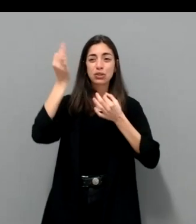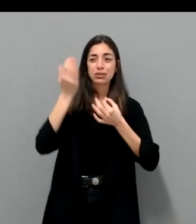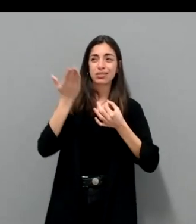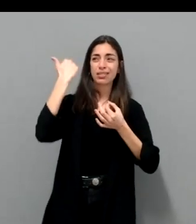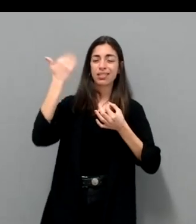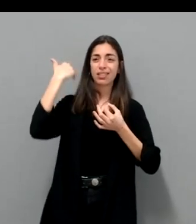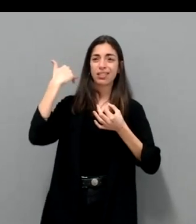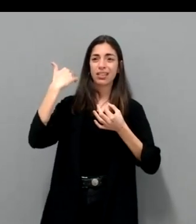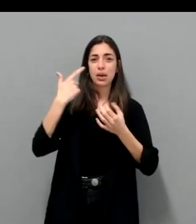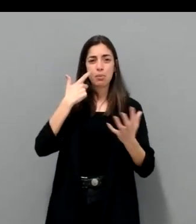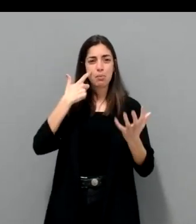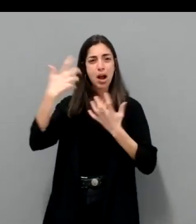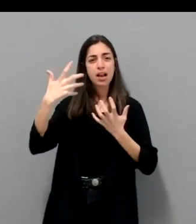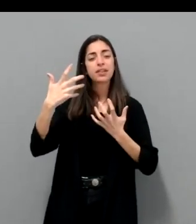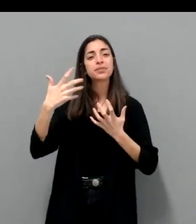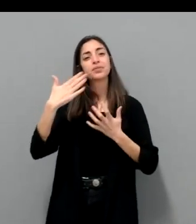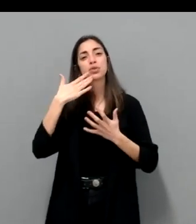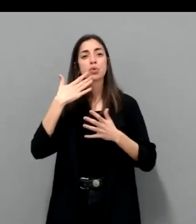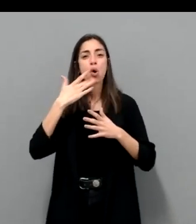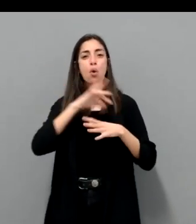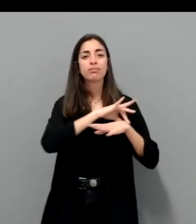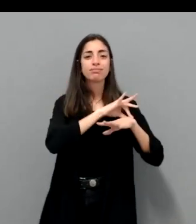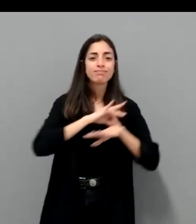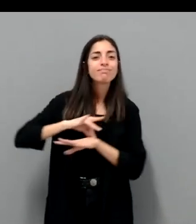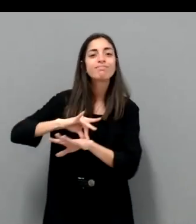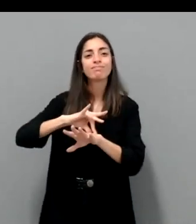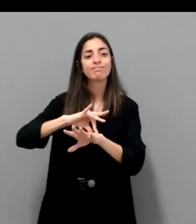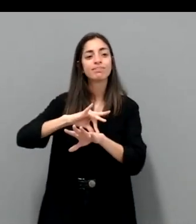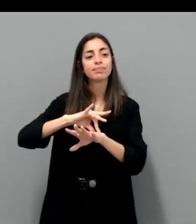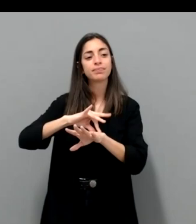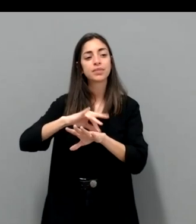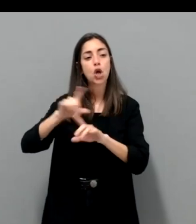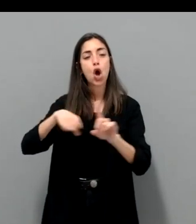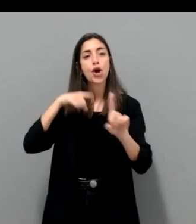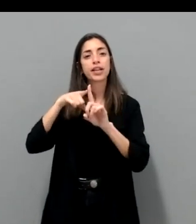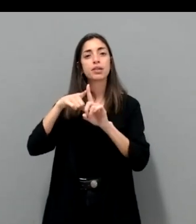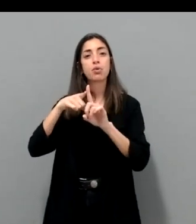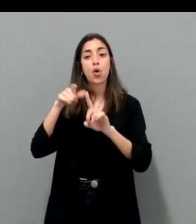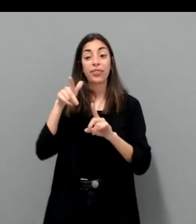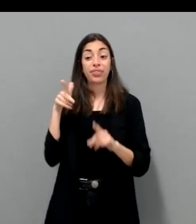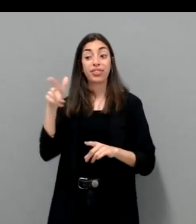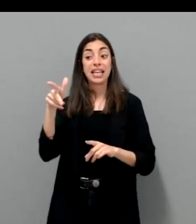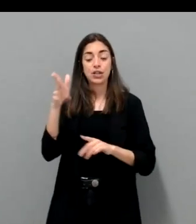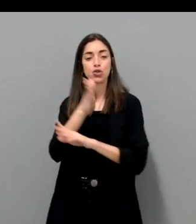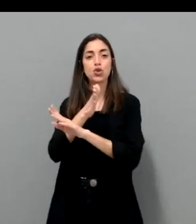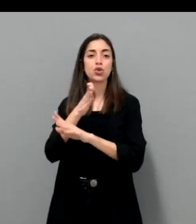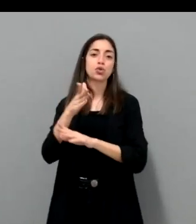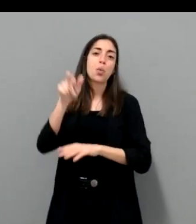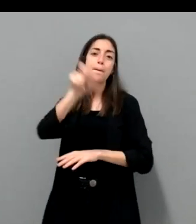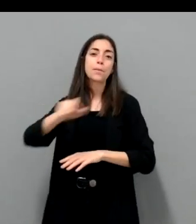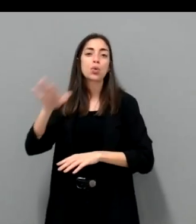marcaban una hoja de ruta para defender los derechos de las mujeres con parálisis